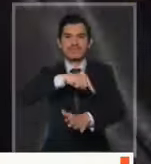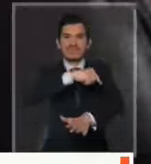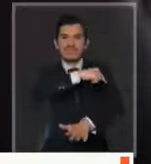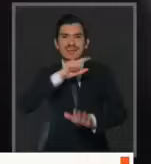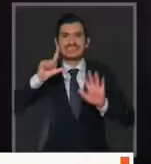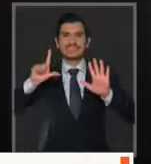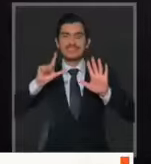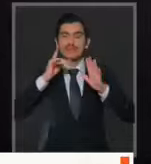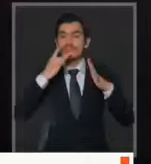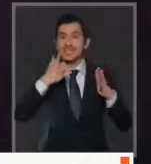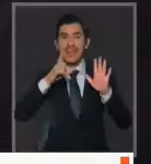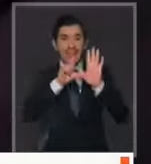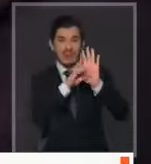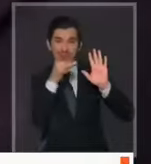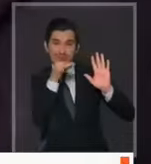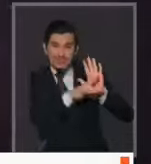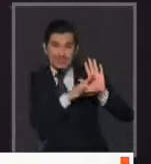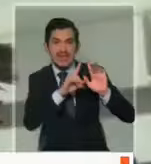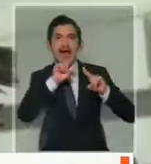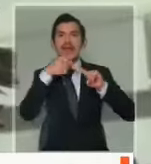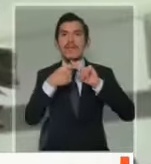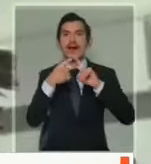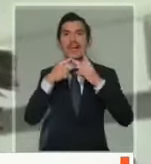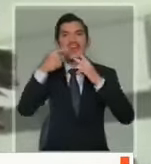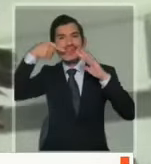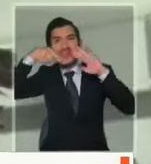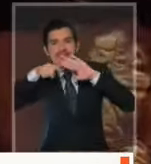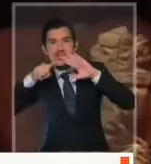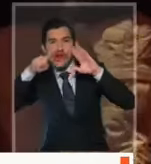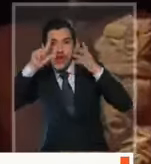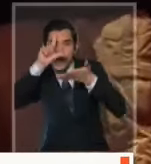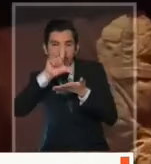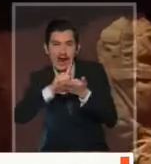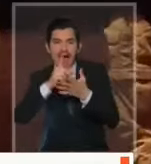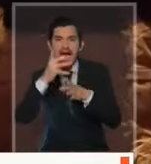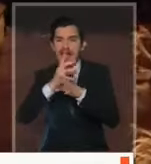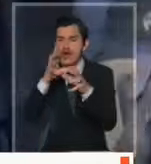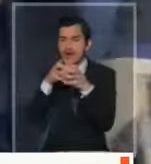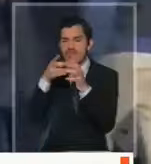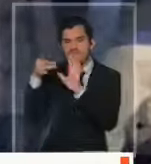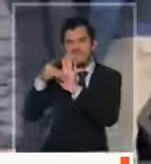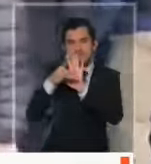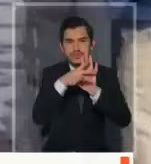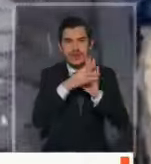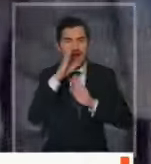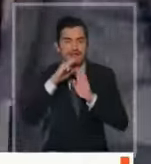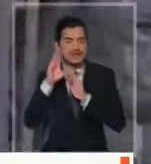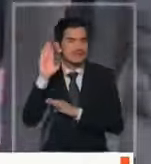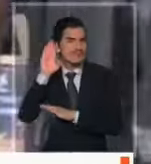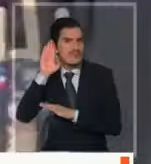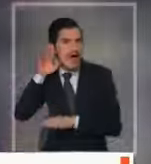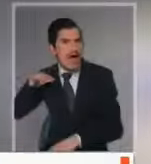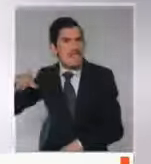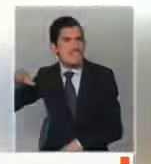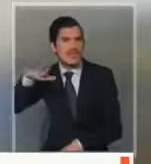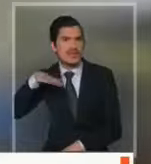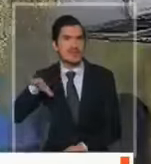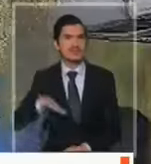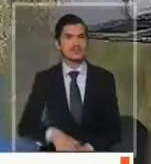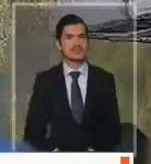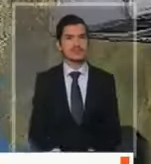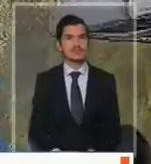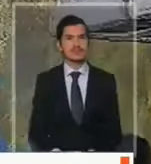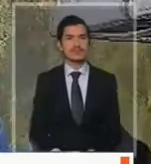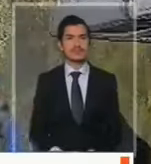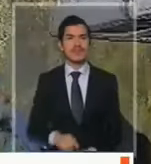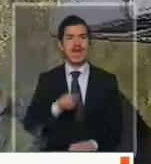solo infringen la ley, sino que dentro también se incuban bandas delictuales. Pocas veces se puede escuchar el ambiente de hechos como este.